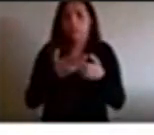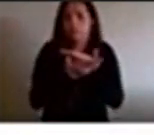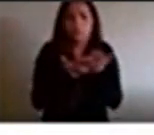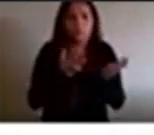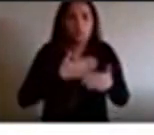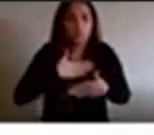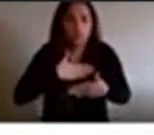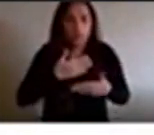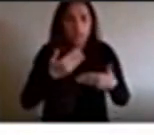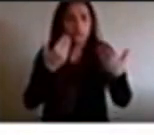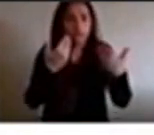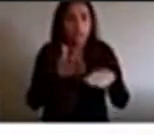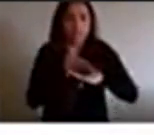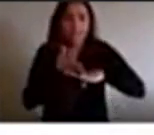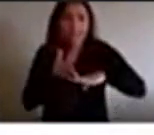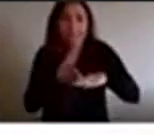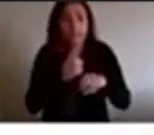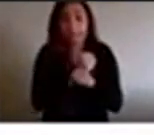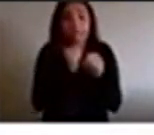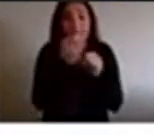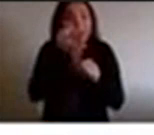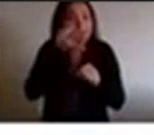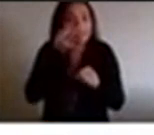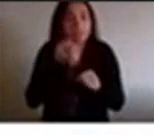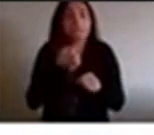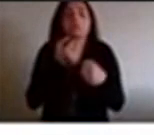nuestro mini site